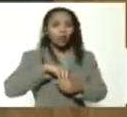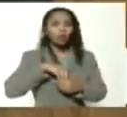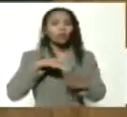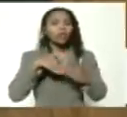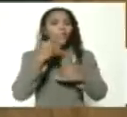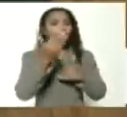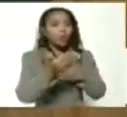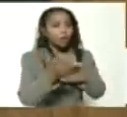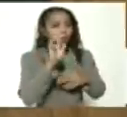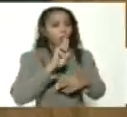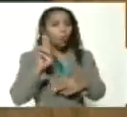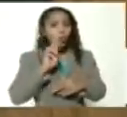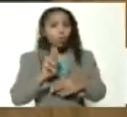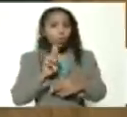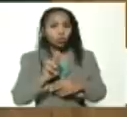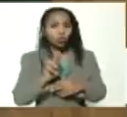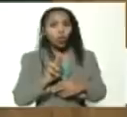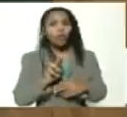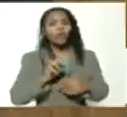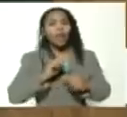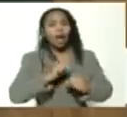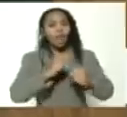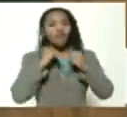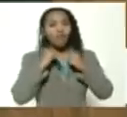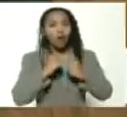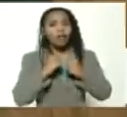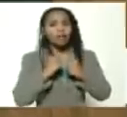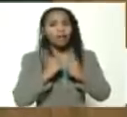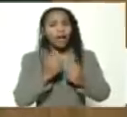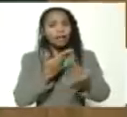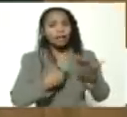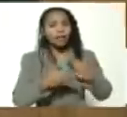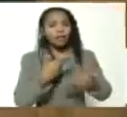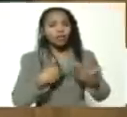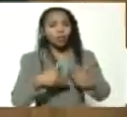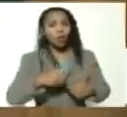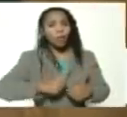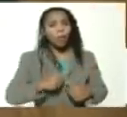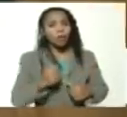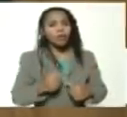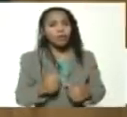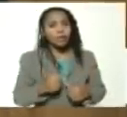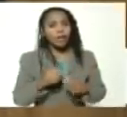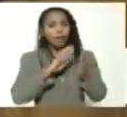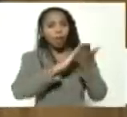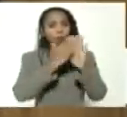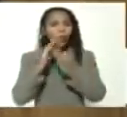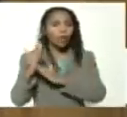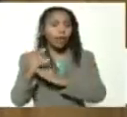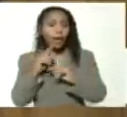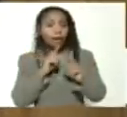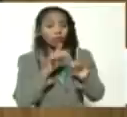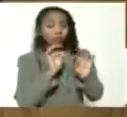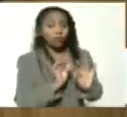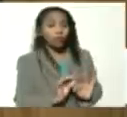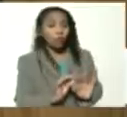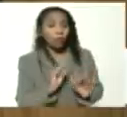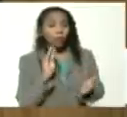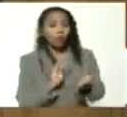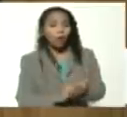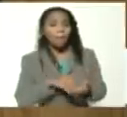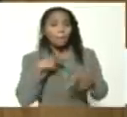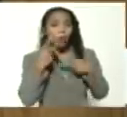uso progresivo y diferenciado de la fuerza y servicio de policía comunal. Ello implica establecer una